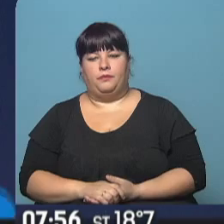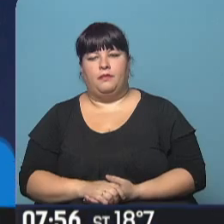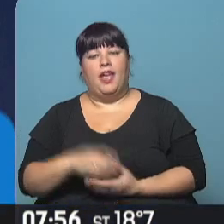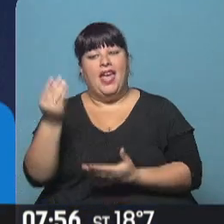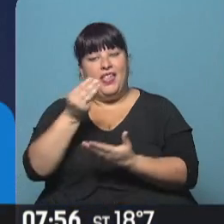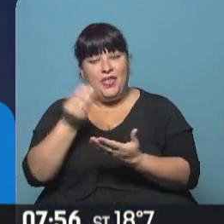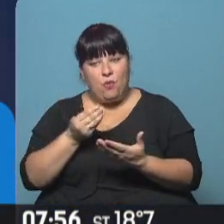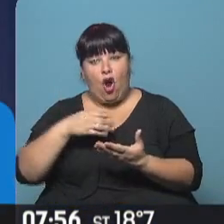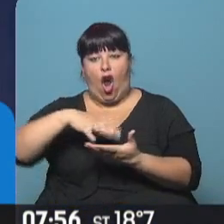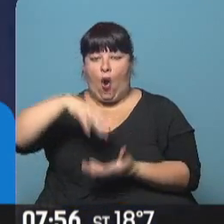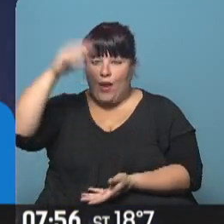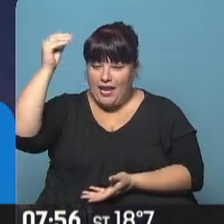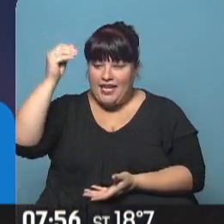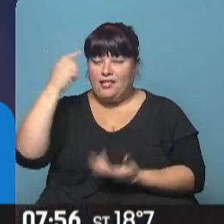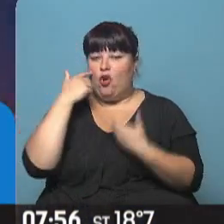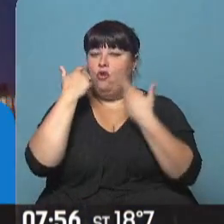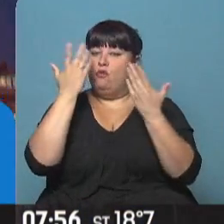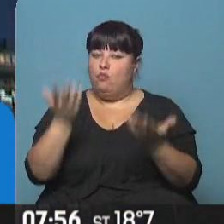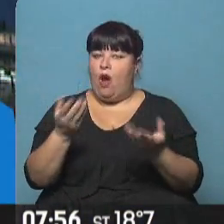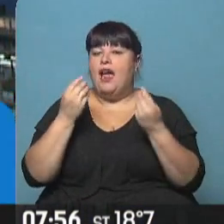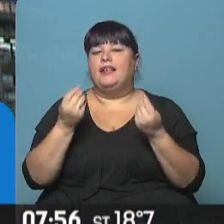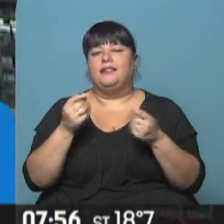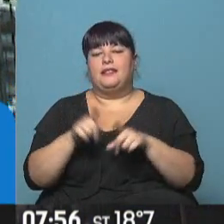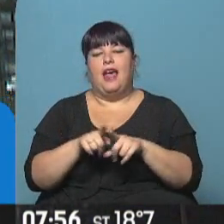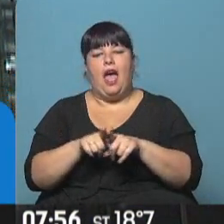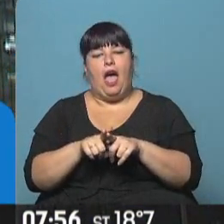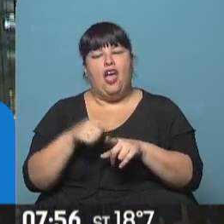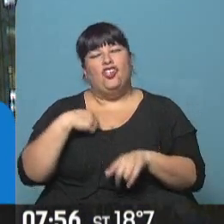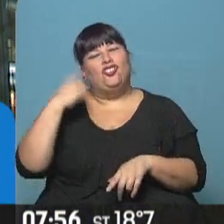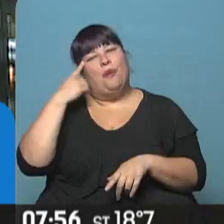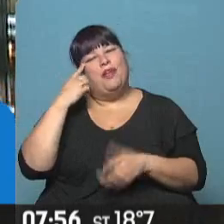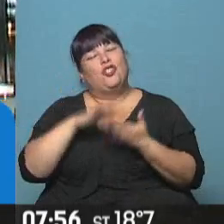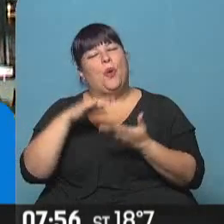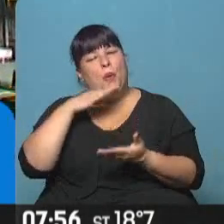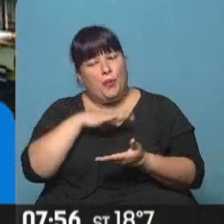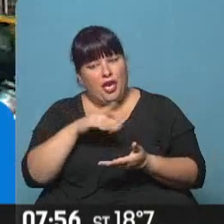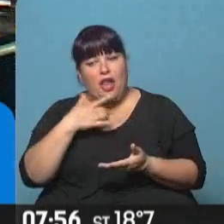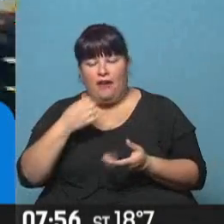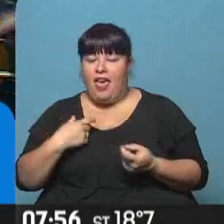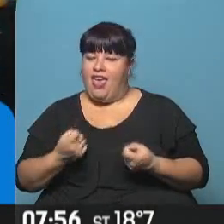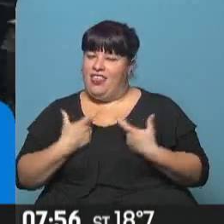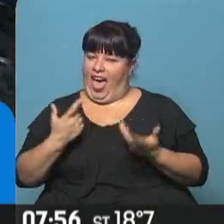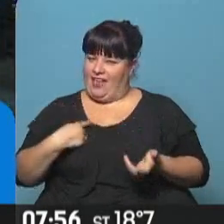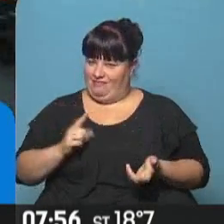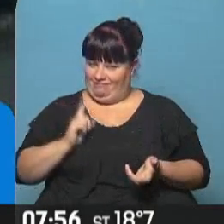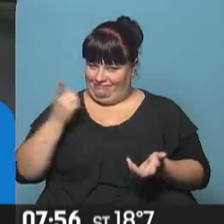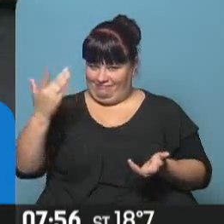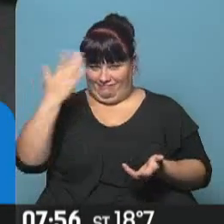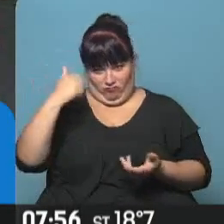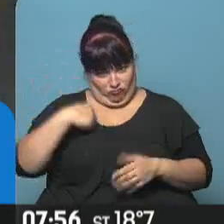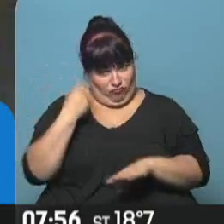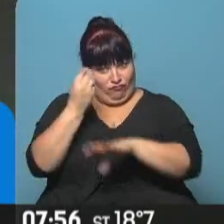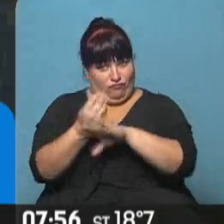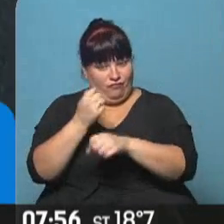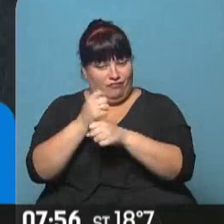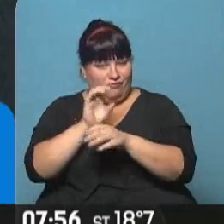Dibujar sobre el obelisco y hacer una representación de lo que yo pensaba sobre el vino, la verdad que me sentí como halagado que me hayan dado la